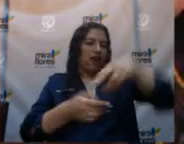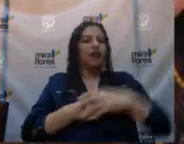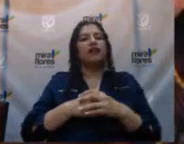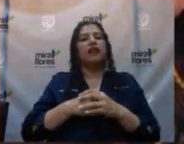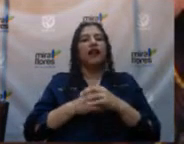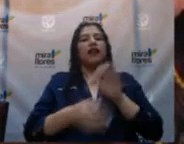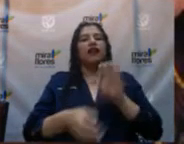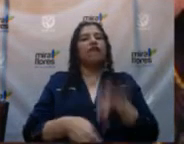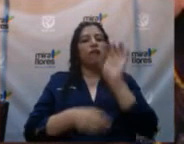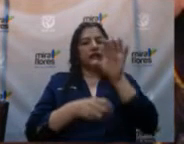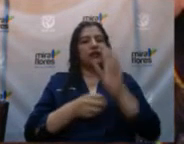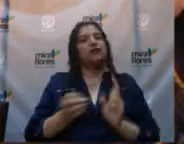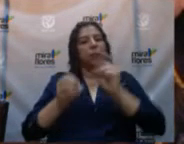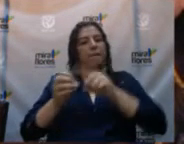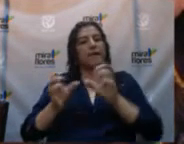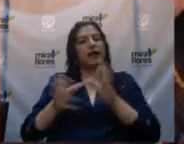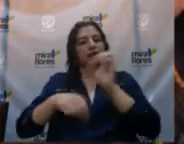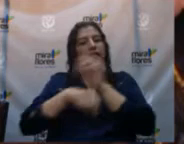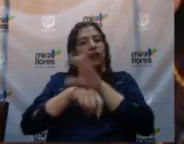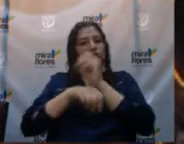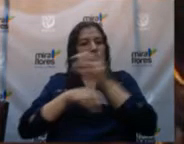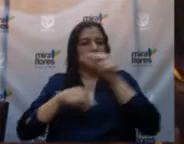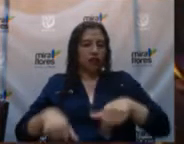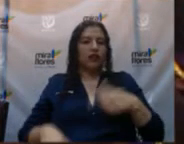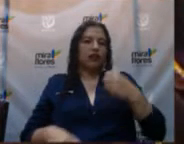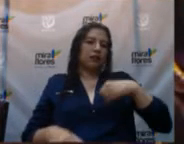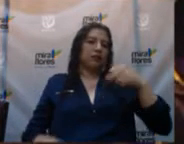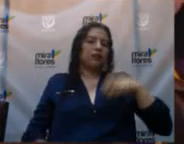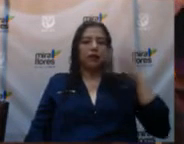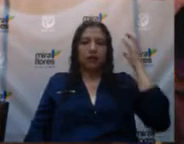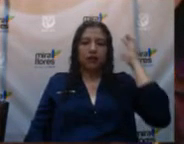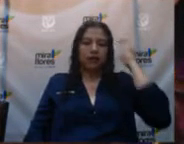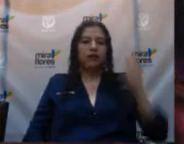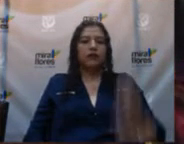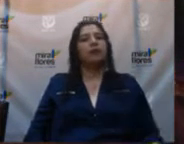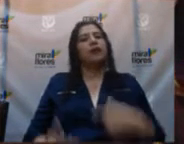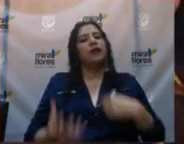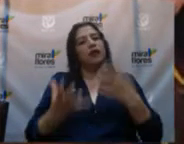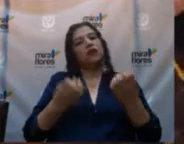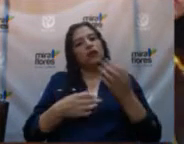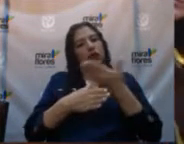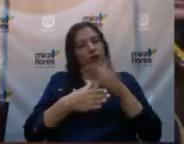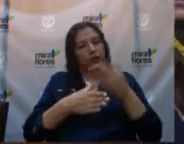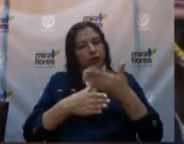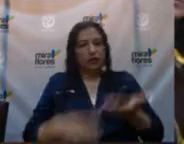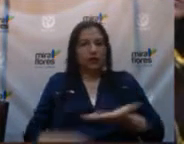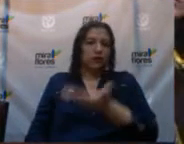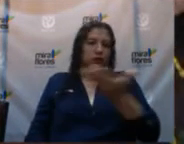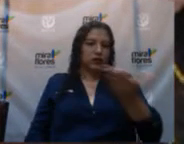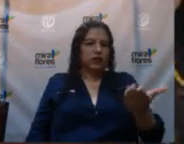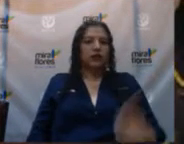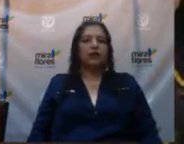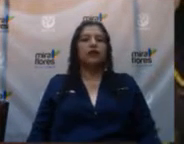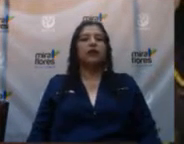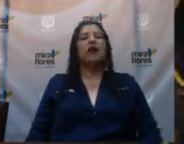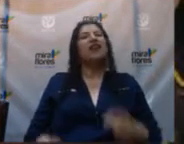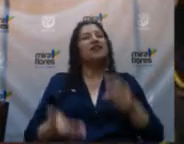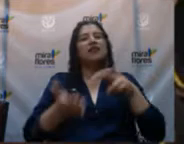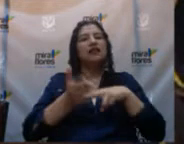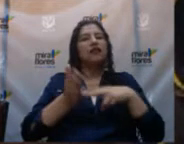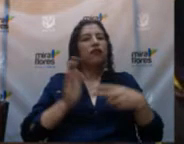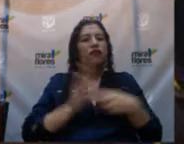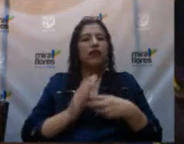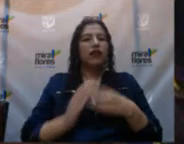Consejo de los Niños de la Municipalidad de Miraflores. Quiero compartir con ustedes lo que